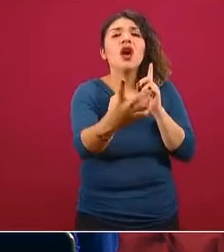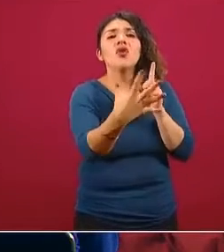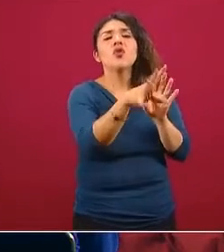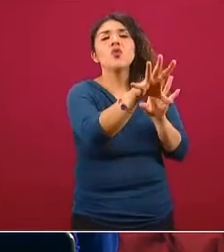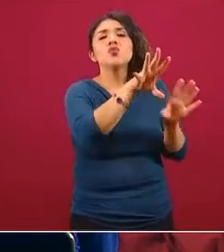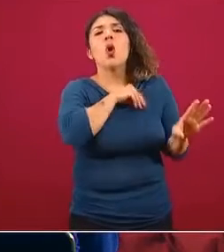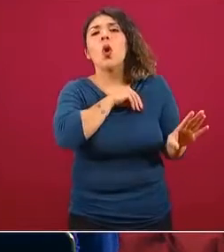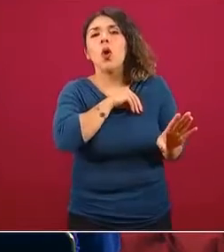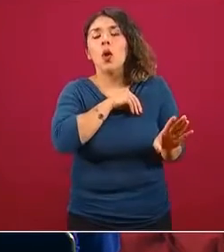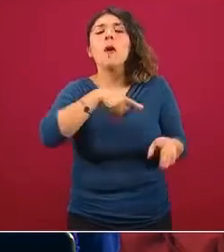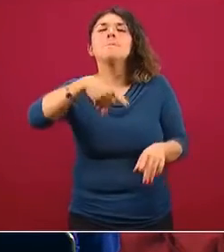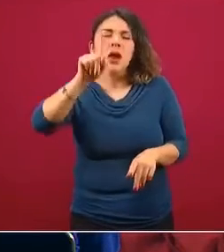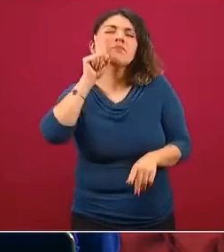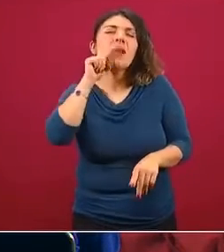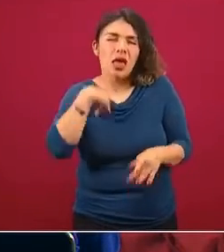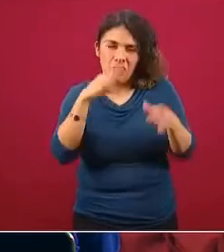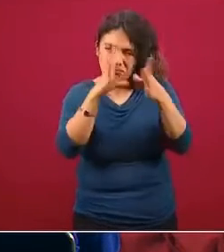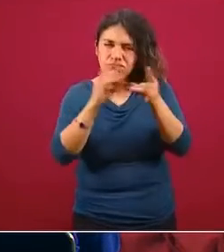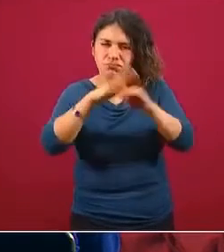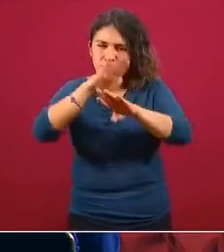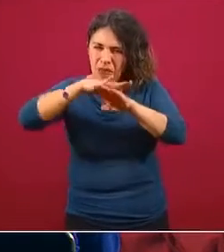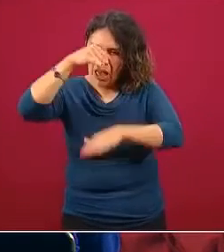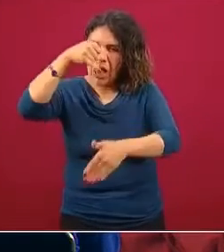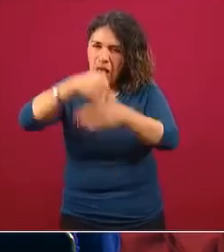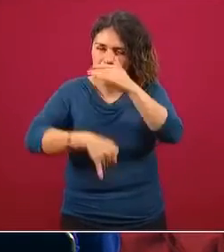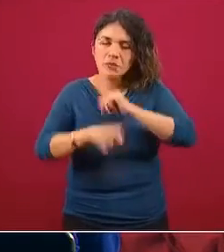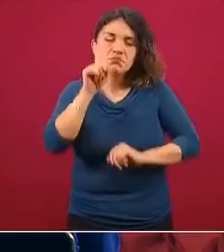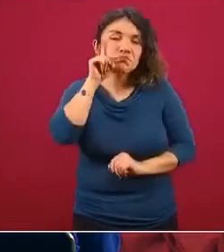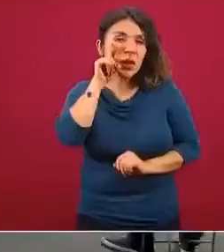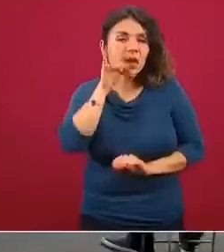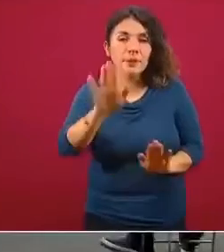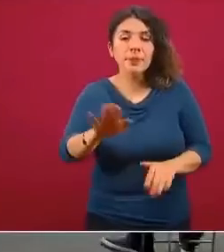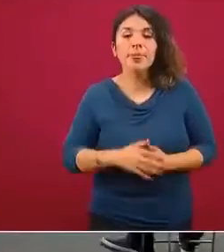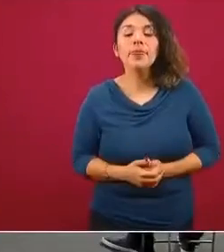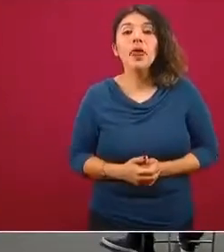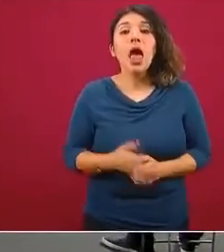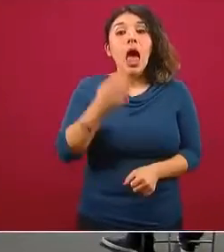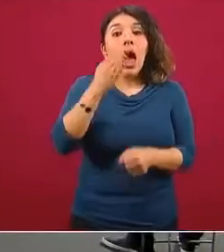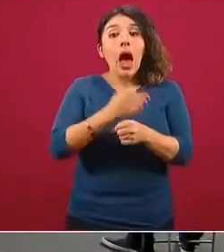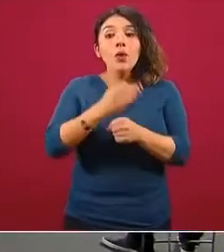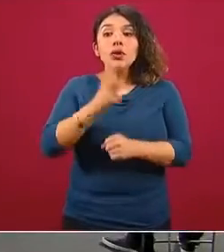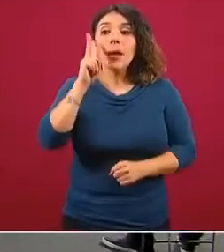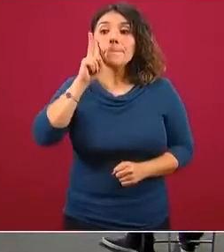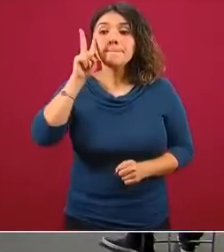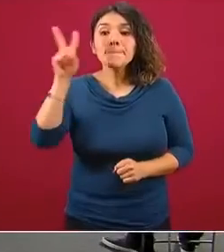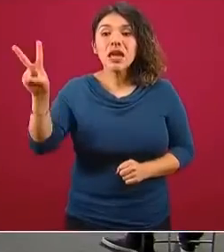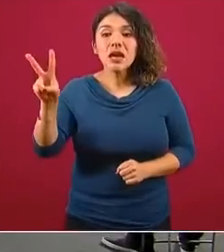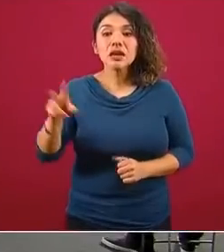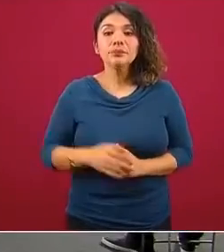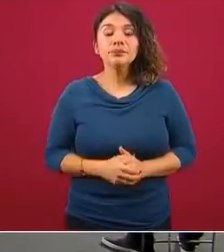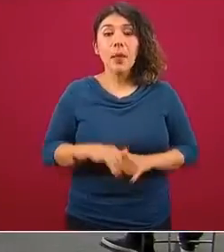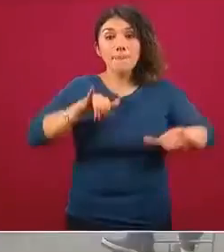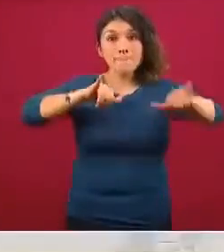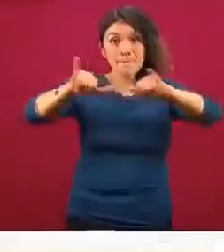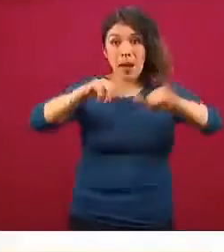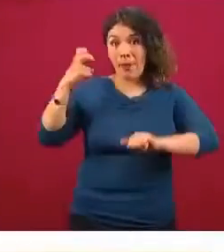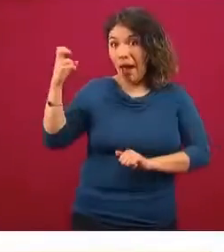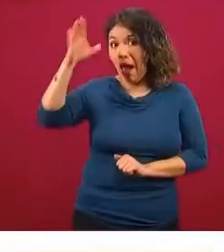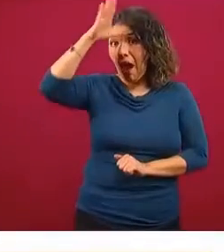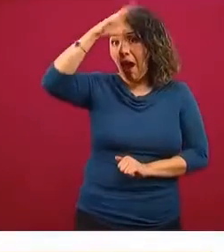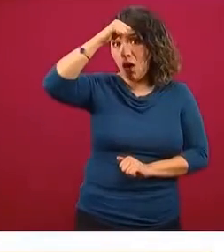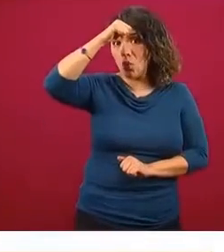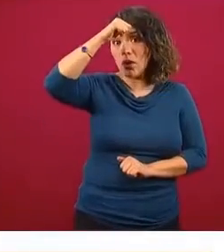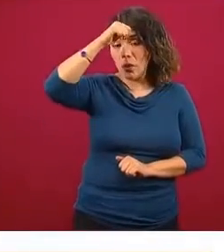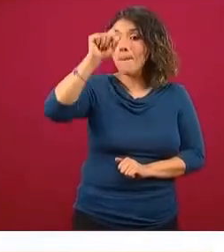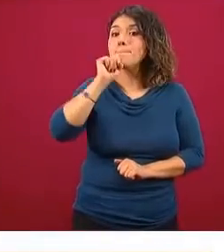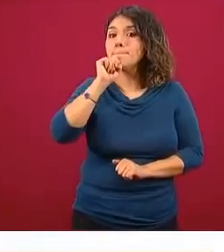la interpretación, pero mañana, si se puede, entraremos a detalle. Veamos ahora cuáles son, de acuerdo con este mapa que procede